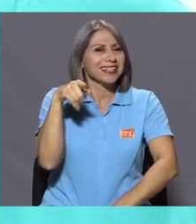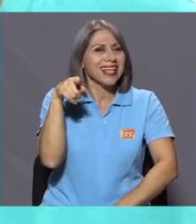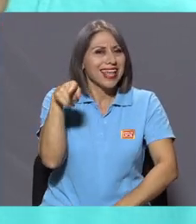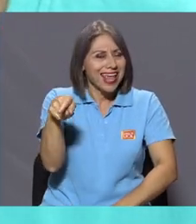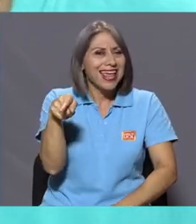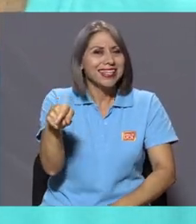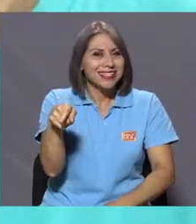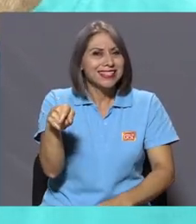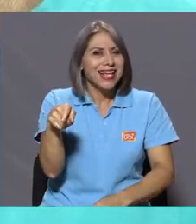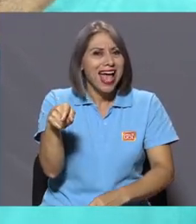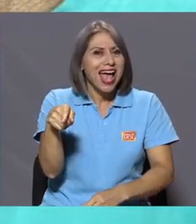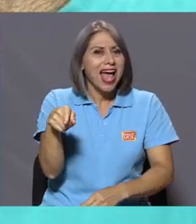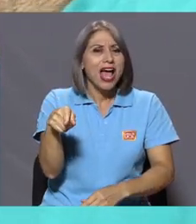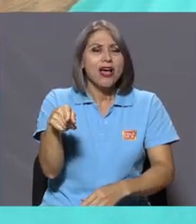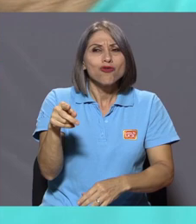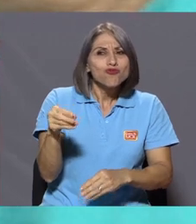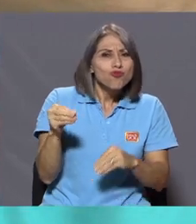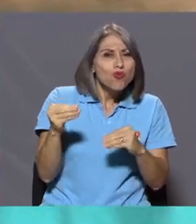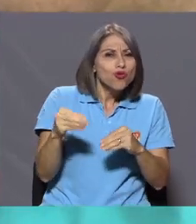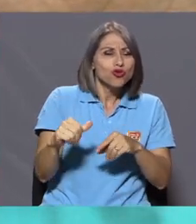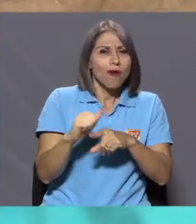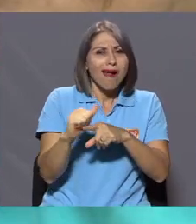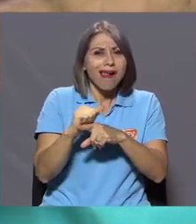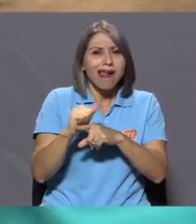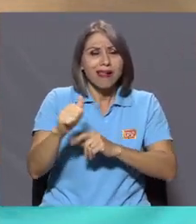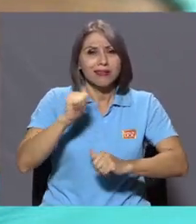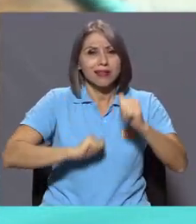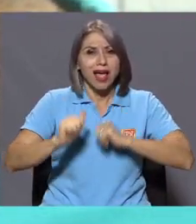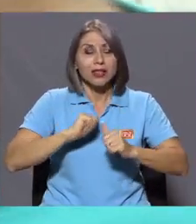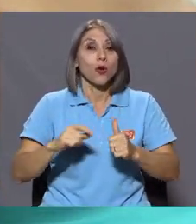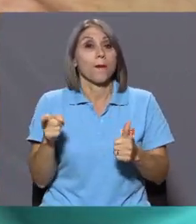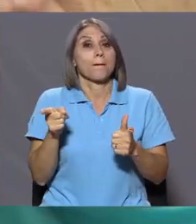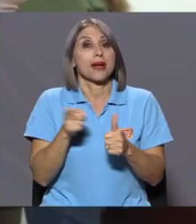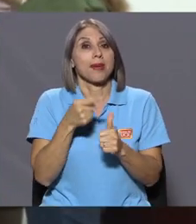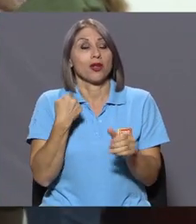practicaba mucho la cuestión de teatro. Primero estuve en